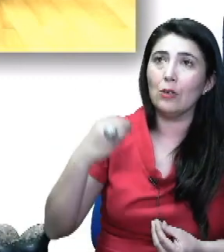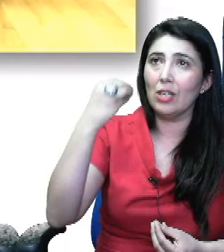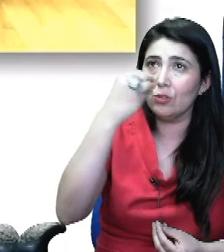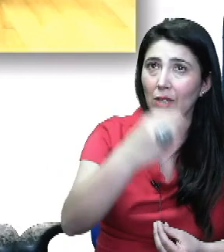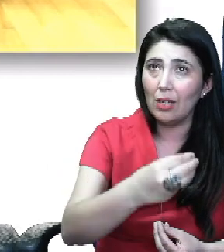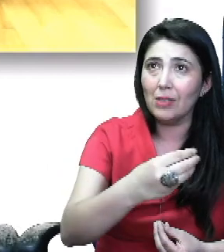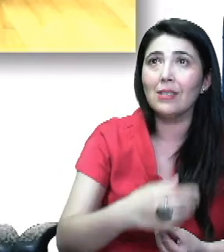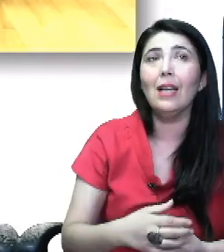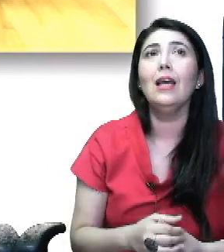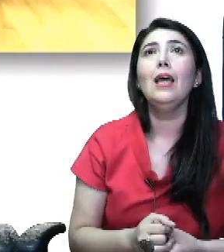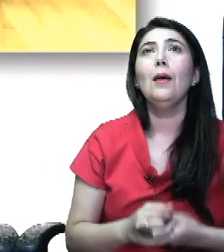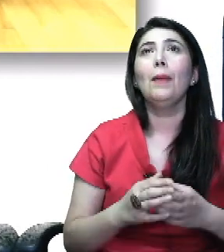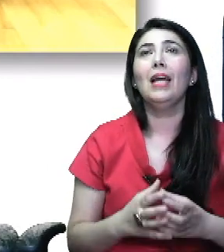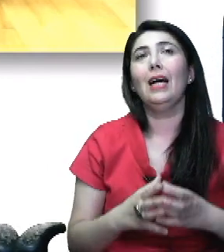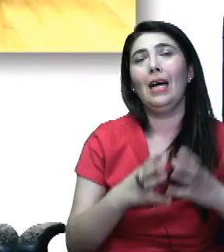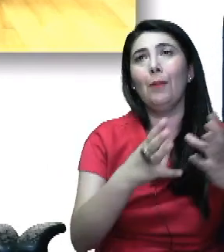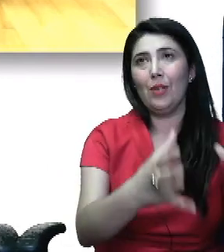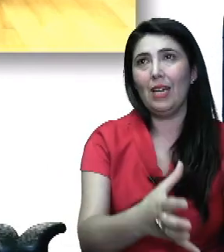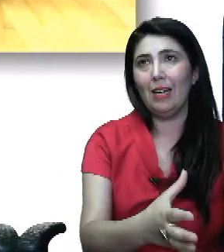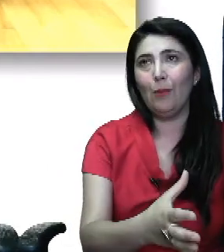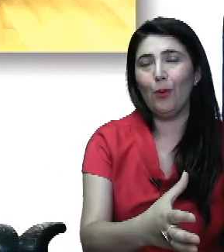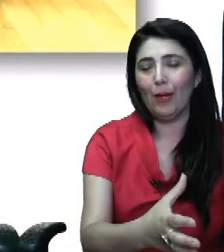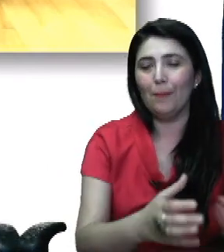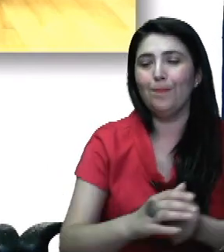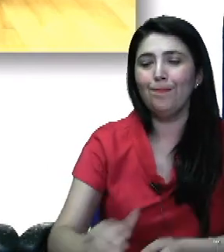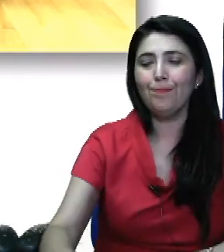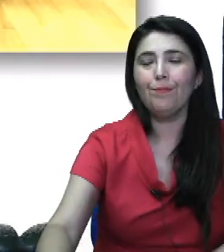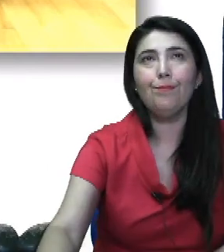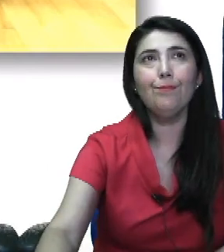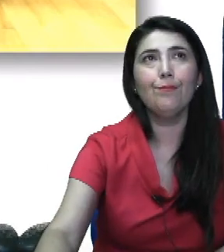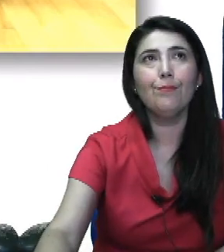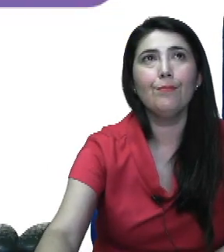esa coordinación desde el MinSal, para apoyar al equipo local.